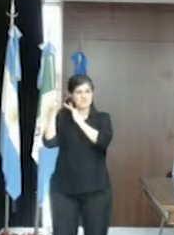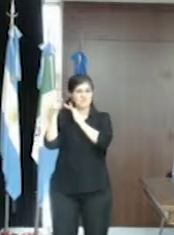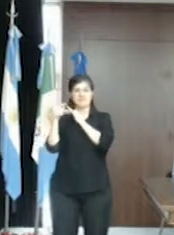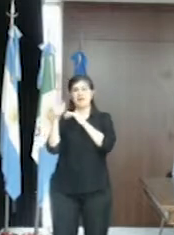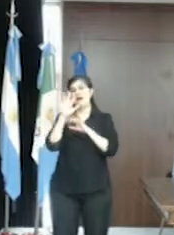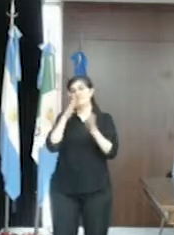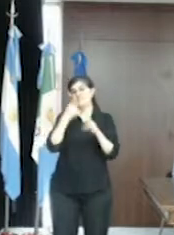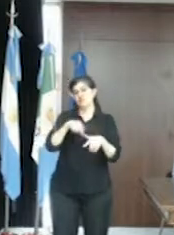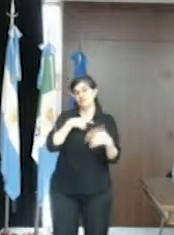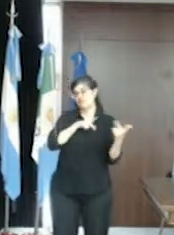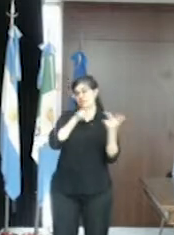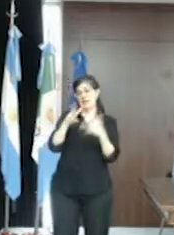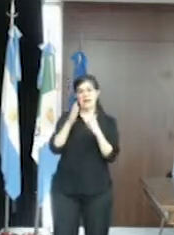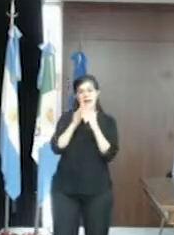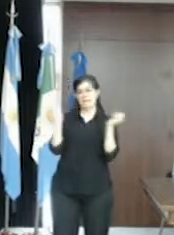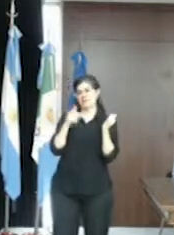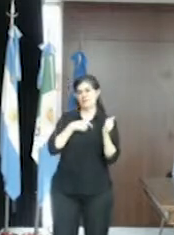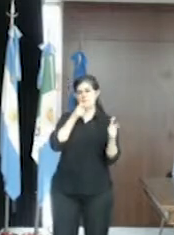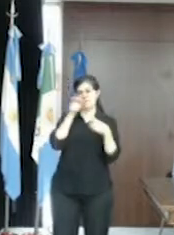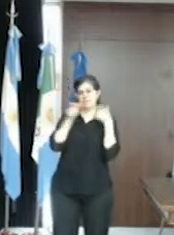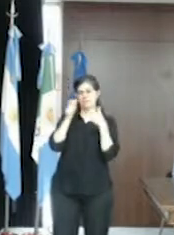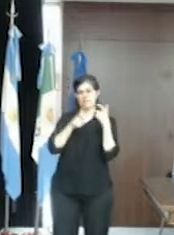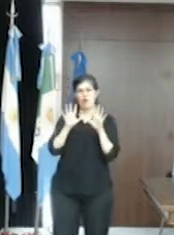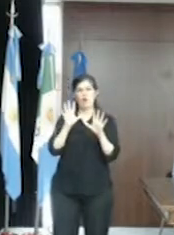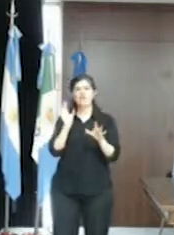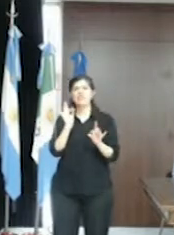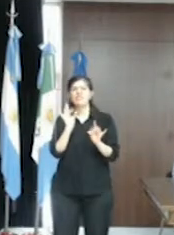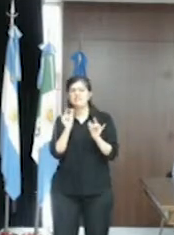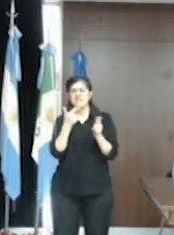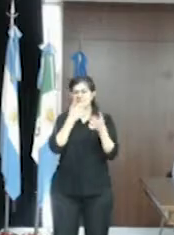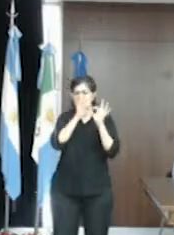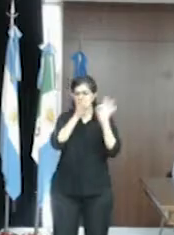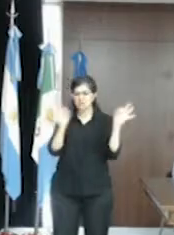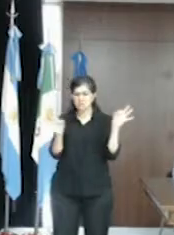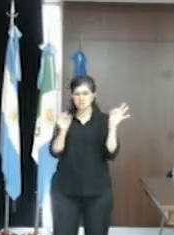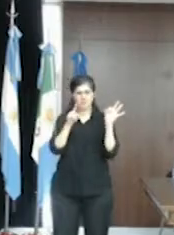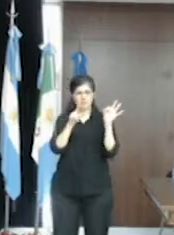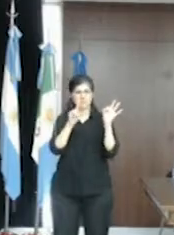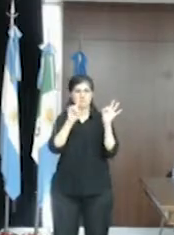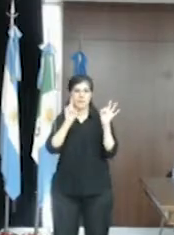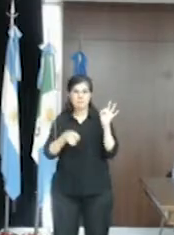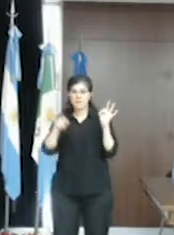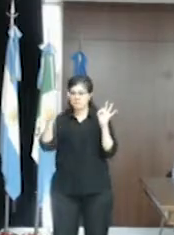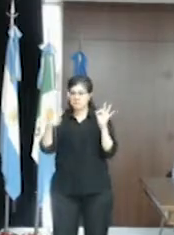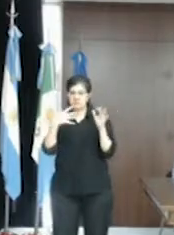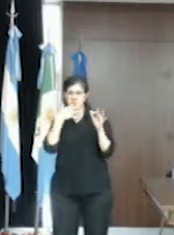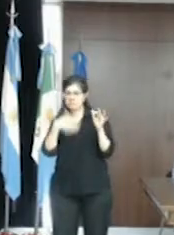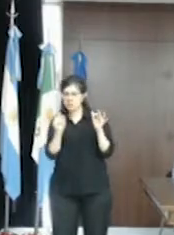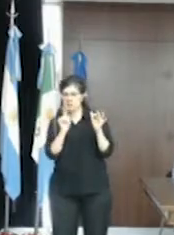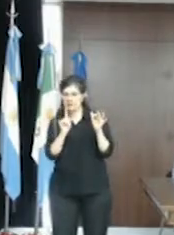muy rápido, porque se lo dijimos muy complejo. Entonces es importante bajar la